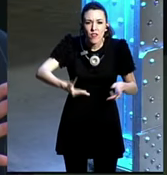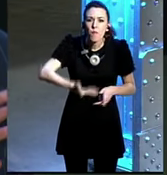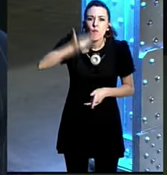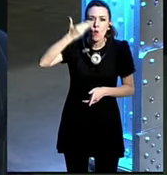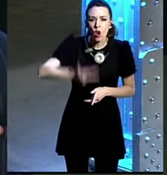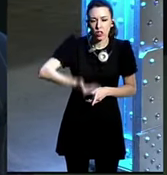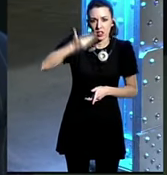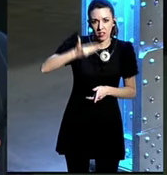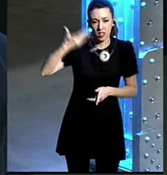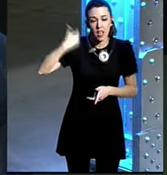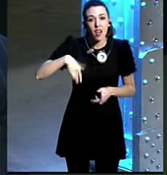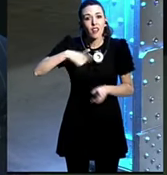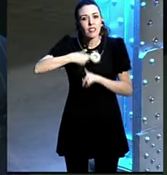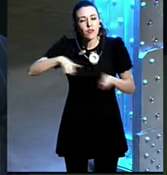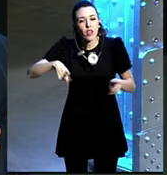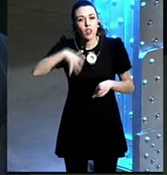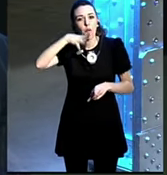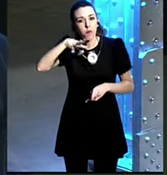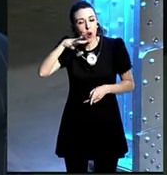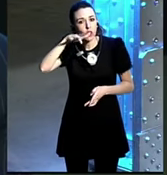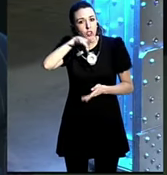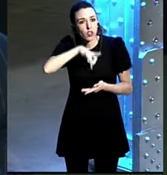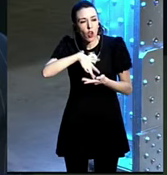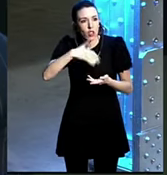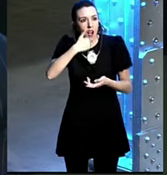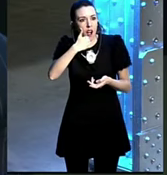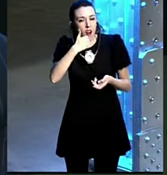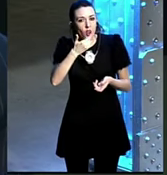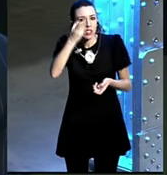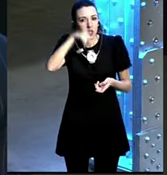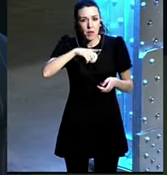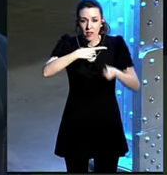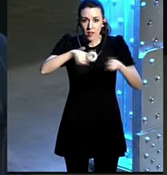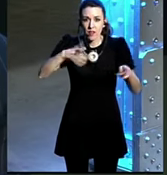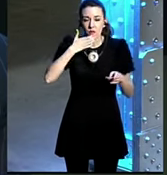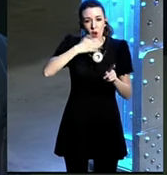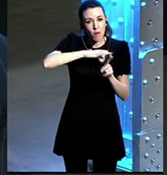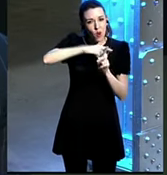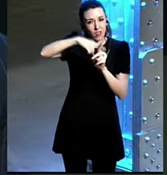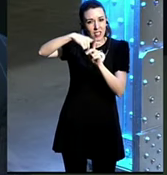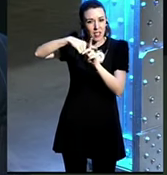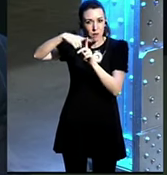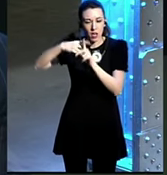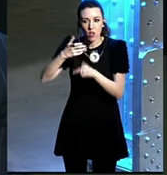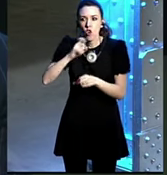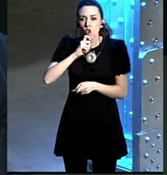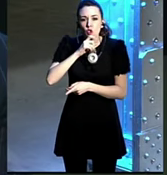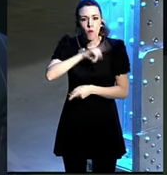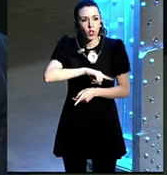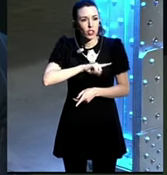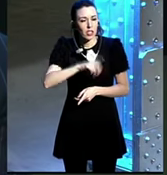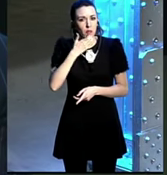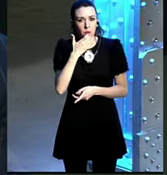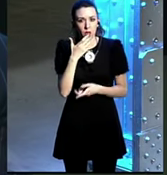seria, y es distinto porque hay en alguna manera también diferencias en los grados, en los niveles. ¿Cómo te puedes sentir después